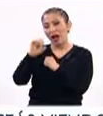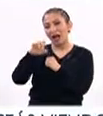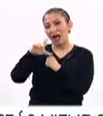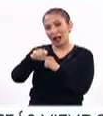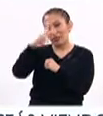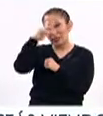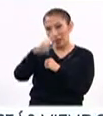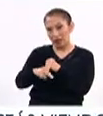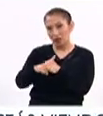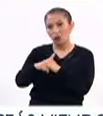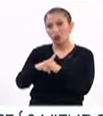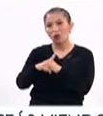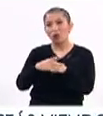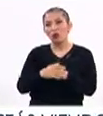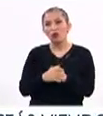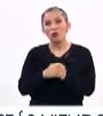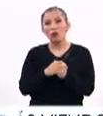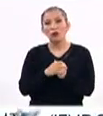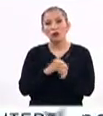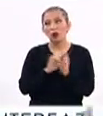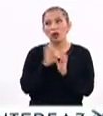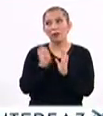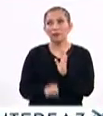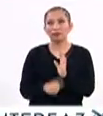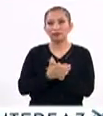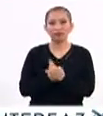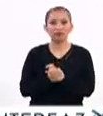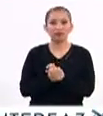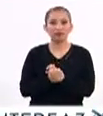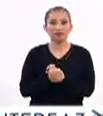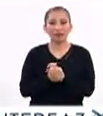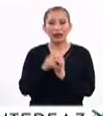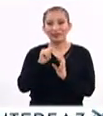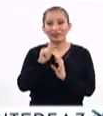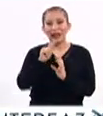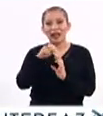canales mexicanos, por